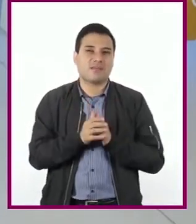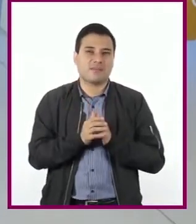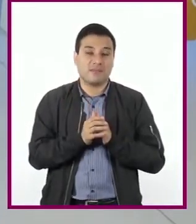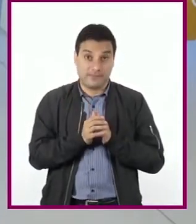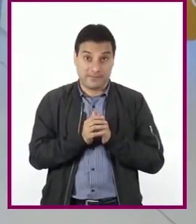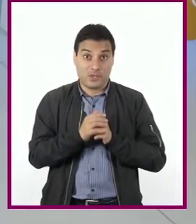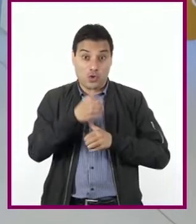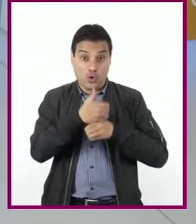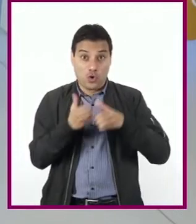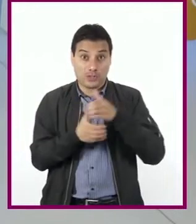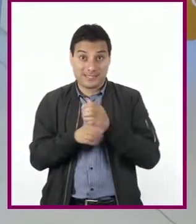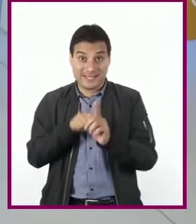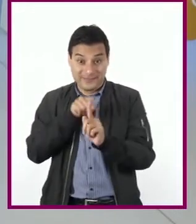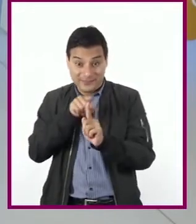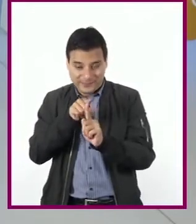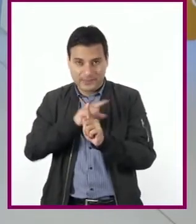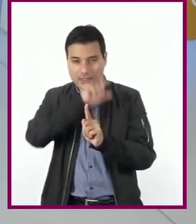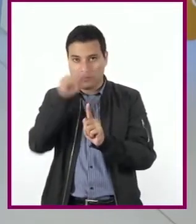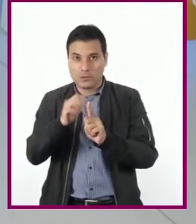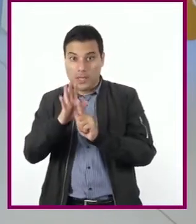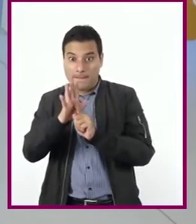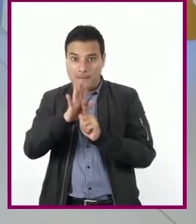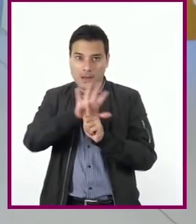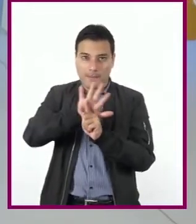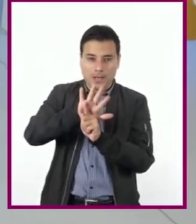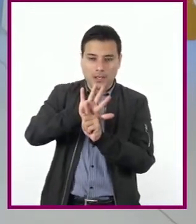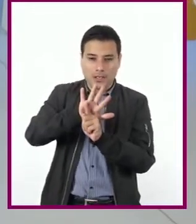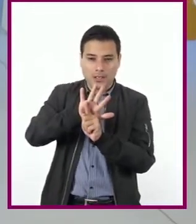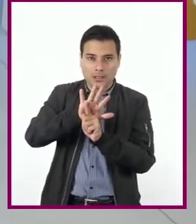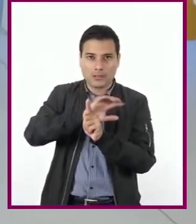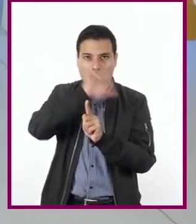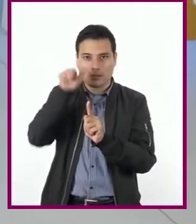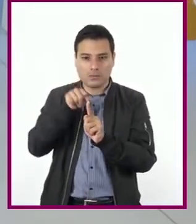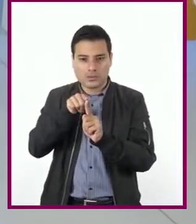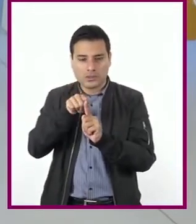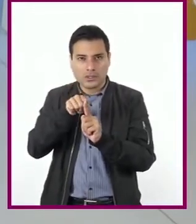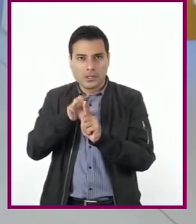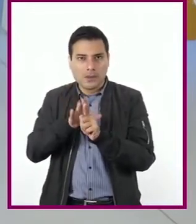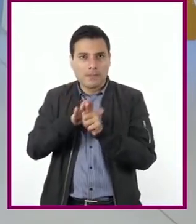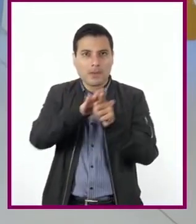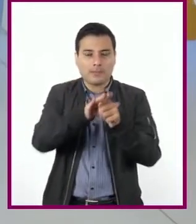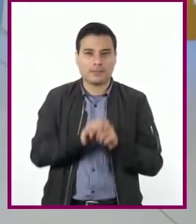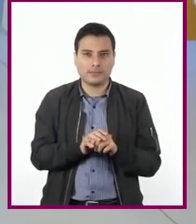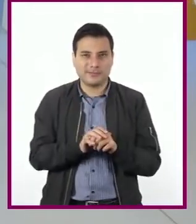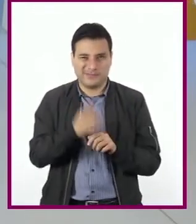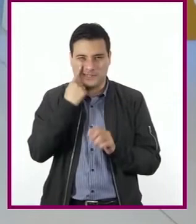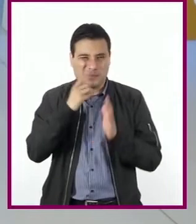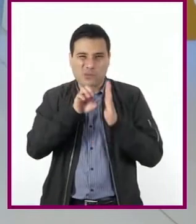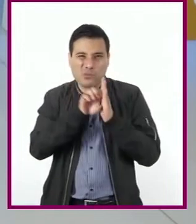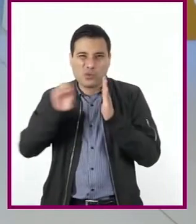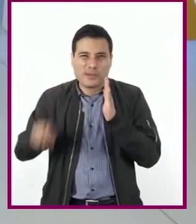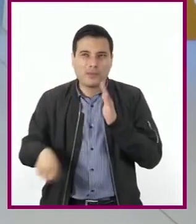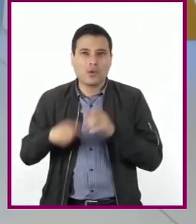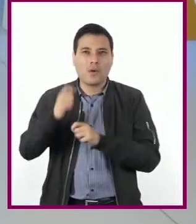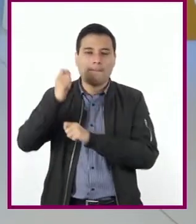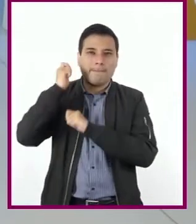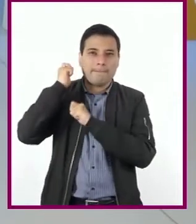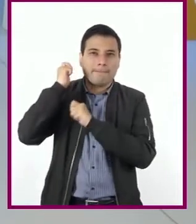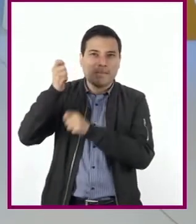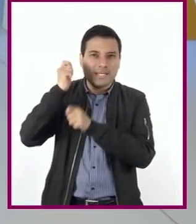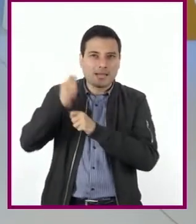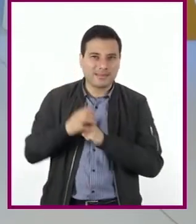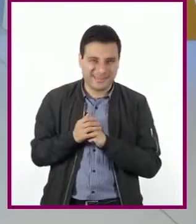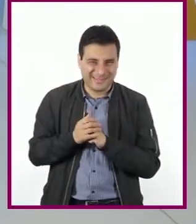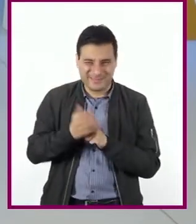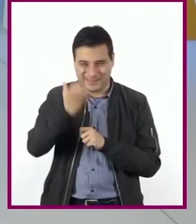direcciones, el objeto termina moviéndose en otra dirección. ¿Colgar una piñata desde dos extremos sería un ejemplo de este